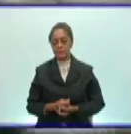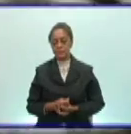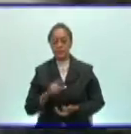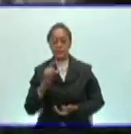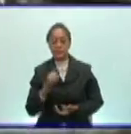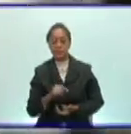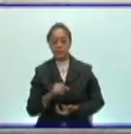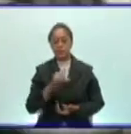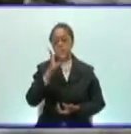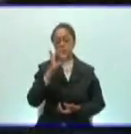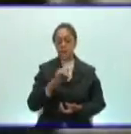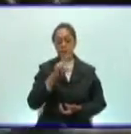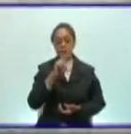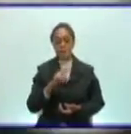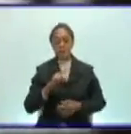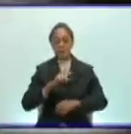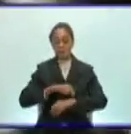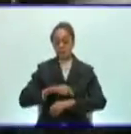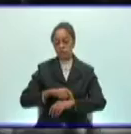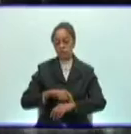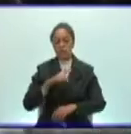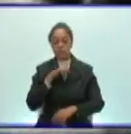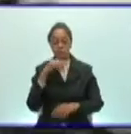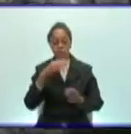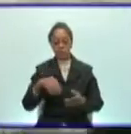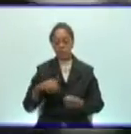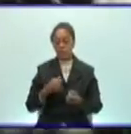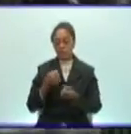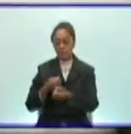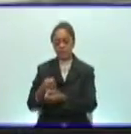De 72 horas es liquidada la invasión.